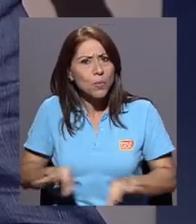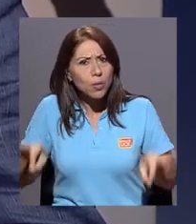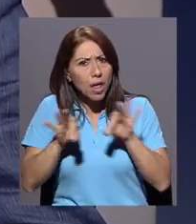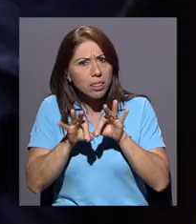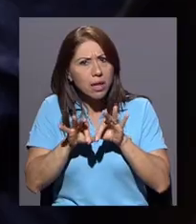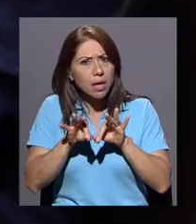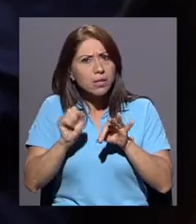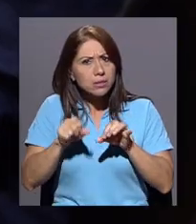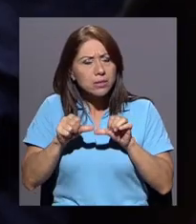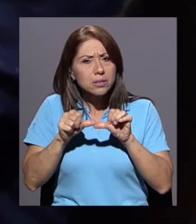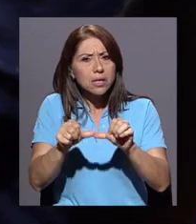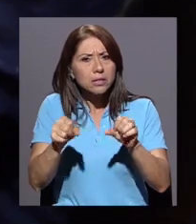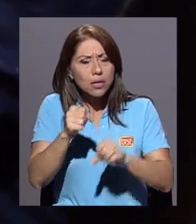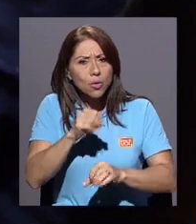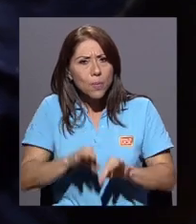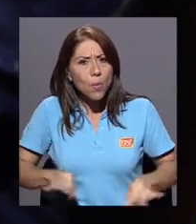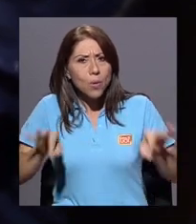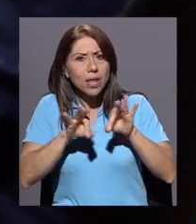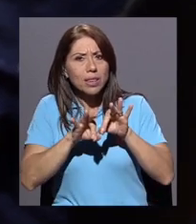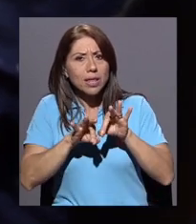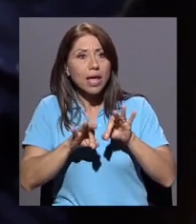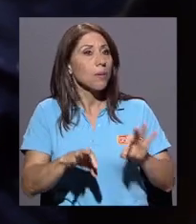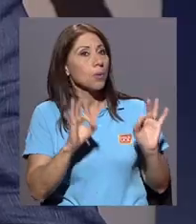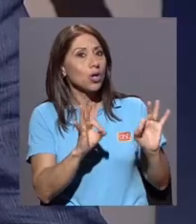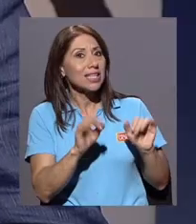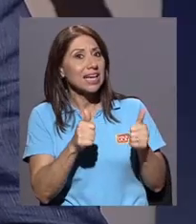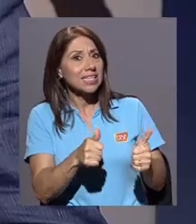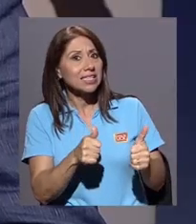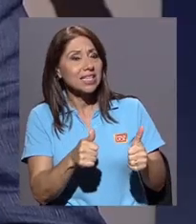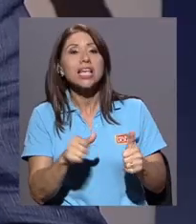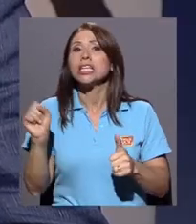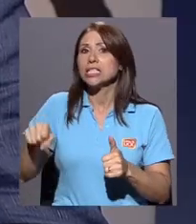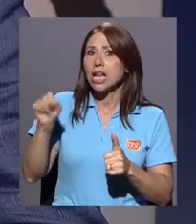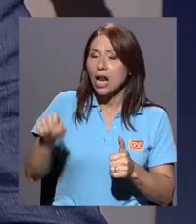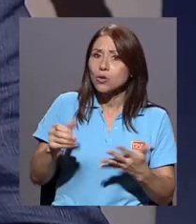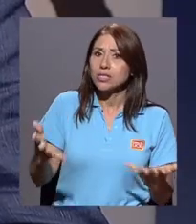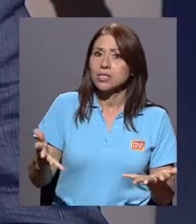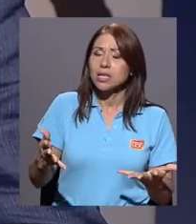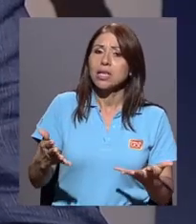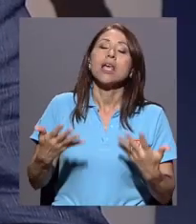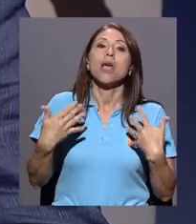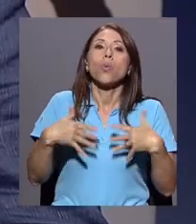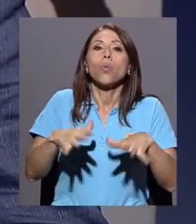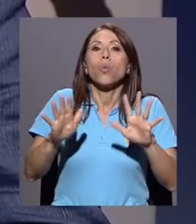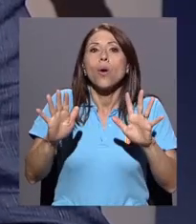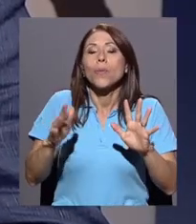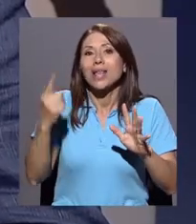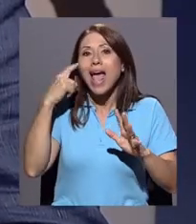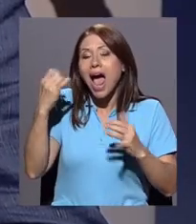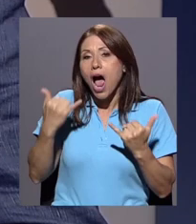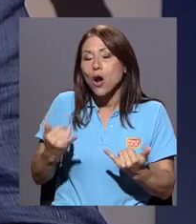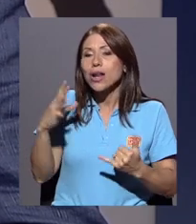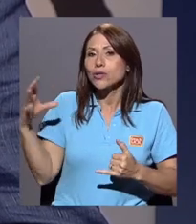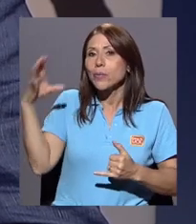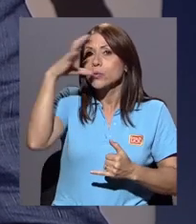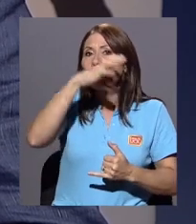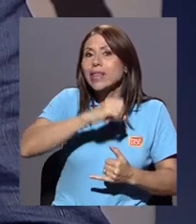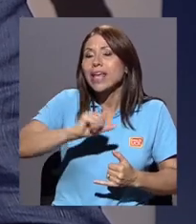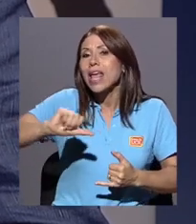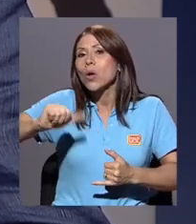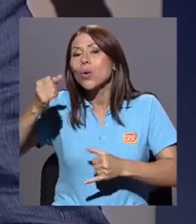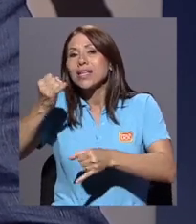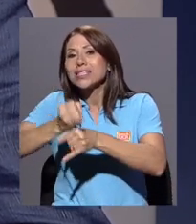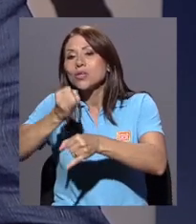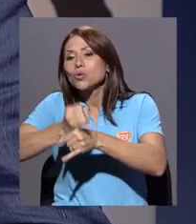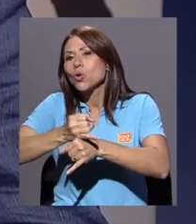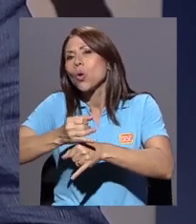siendo importante. ¿Pero qué dice que eso es así? Claro que sí. Por lo que hablábamos antes, porque no es claro que haya otra institución, que